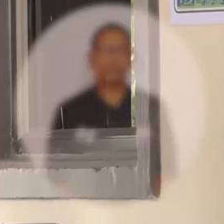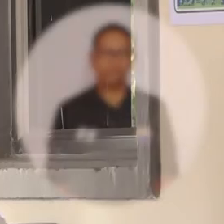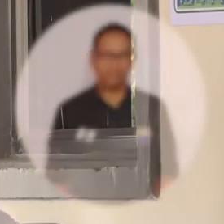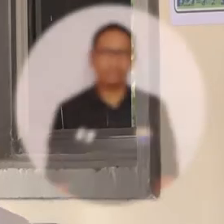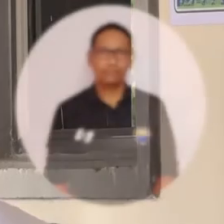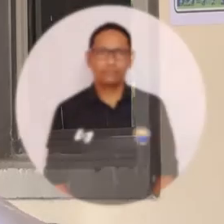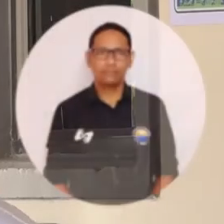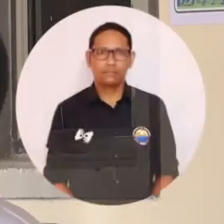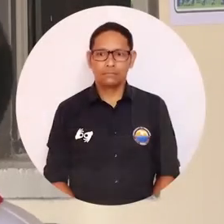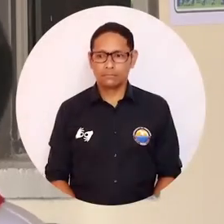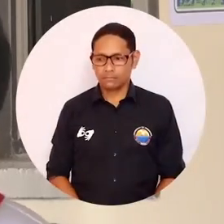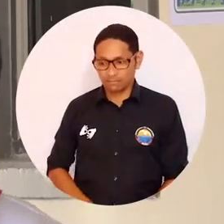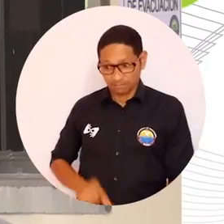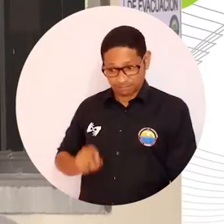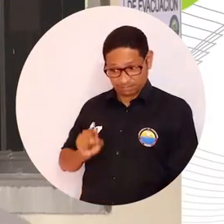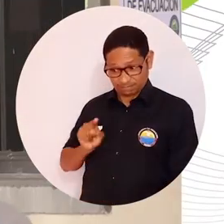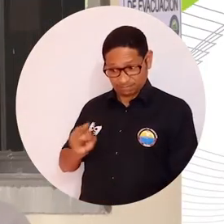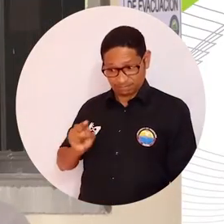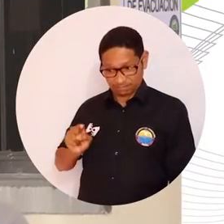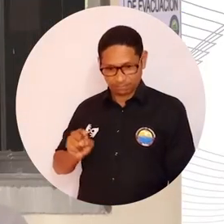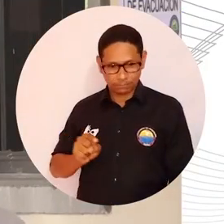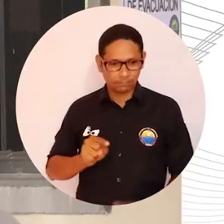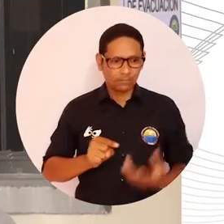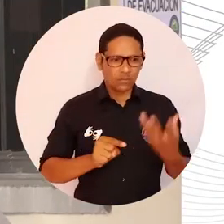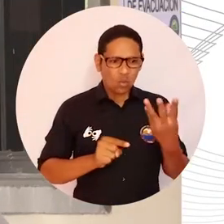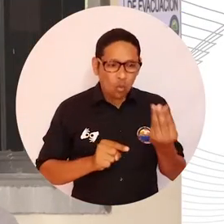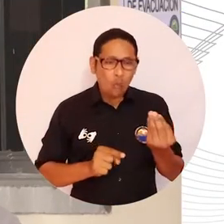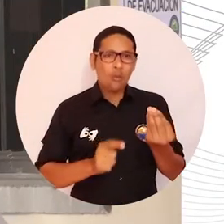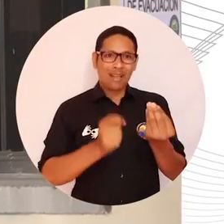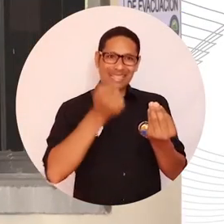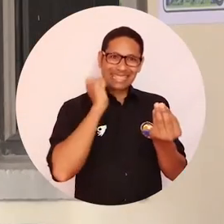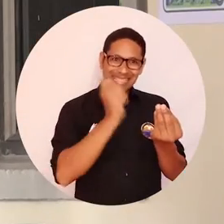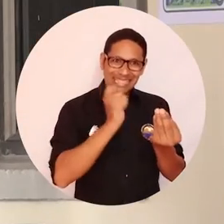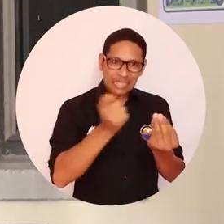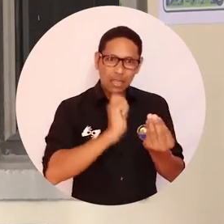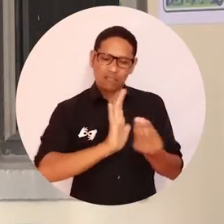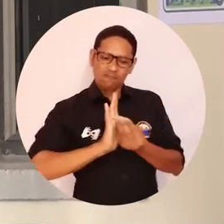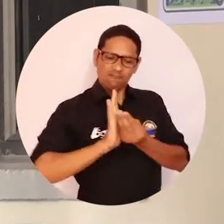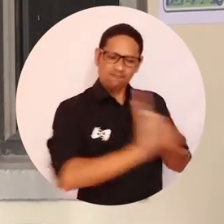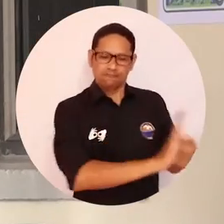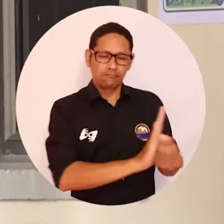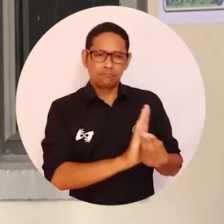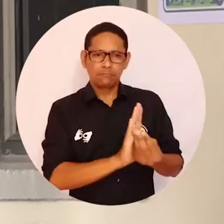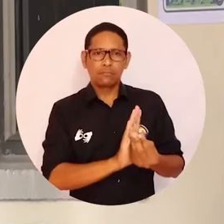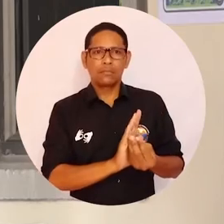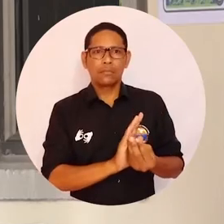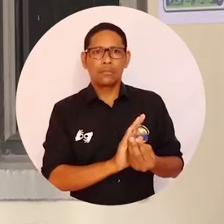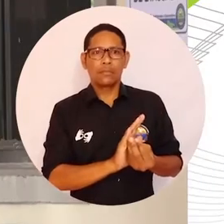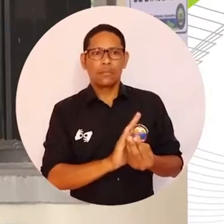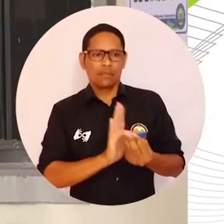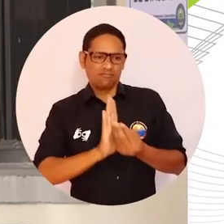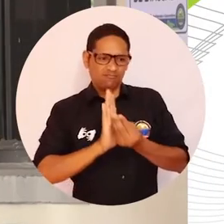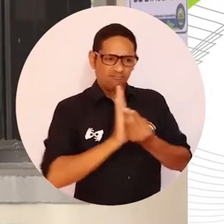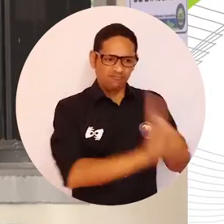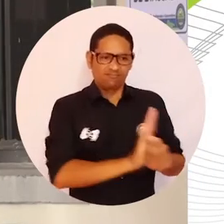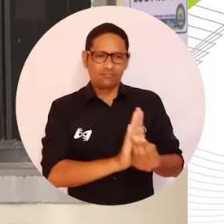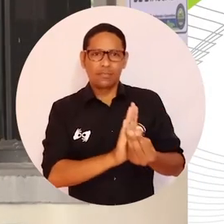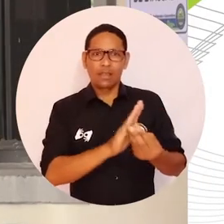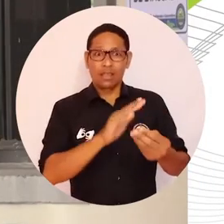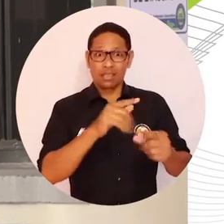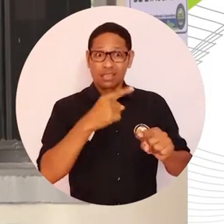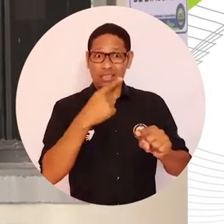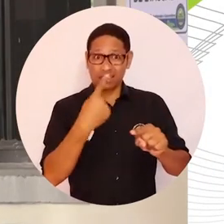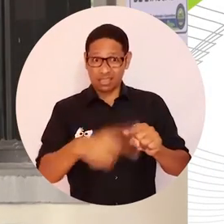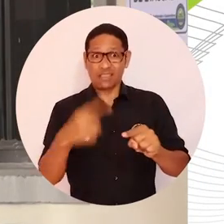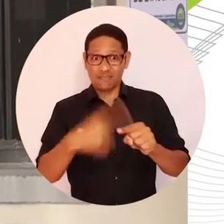¿Quién desplazó a las organizaciones sindicales? Fue desplazado Sintraunicol, fue desplazado